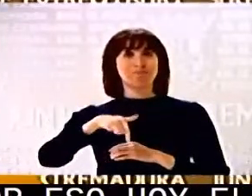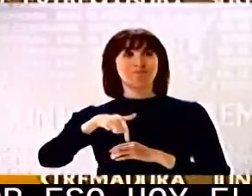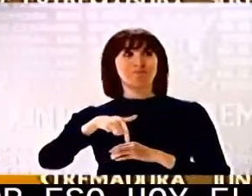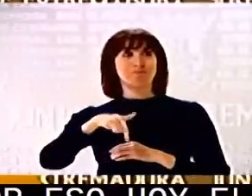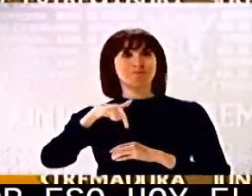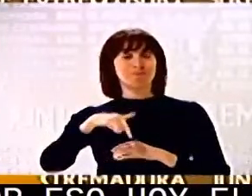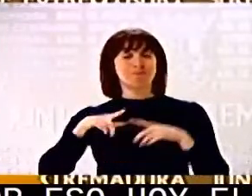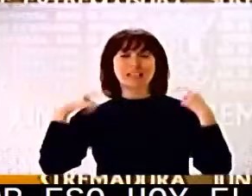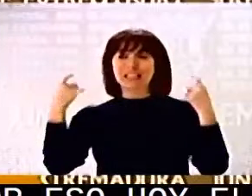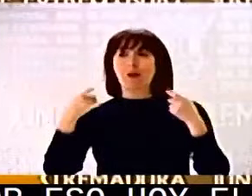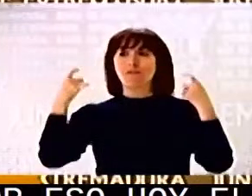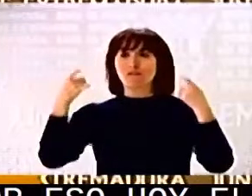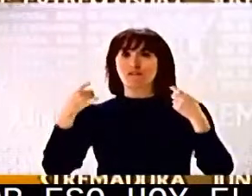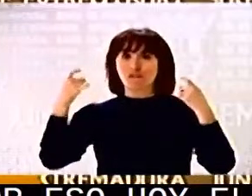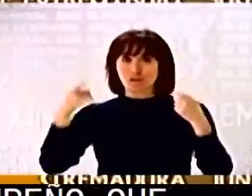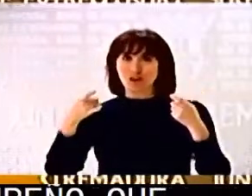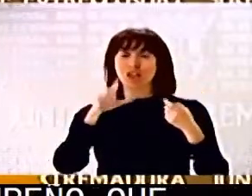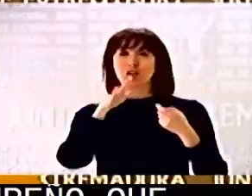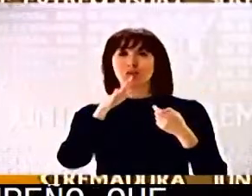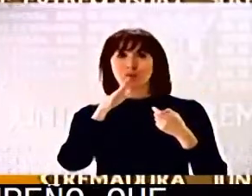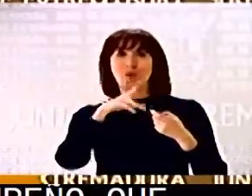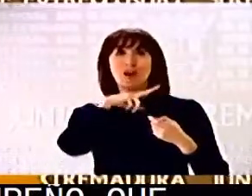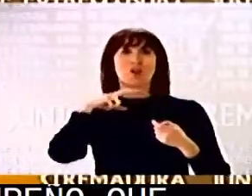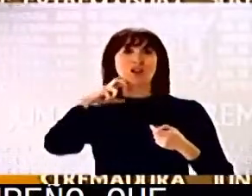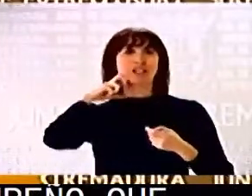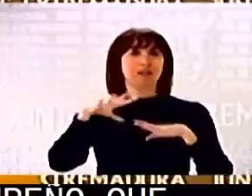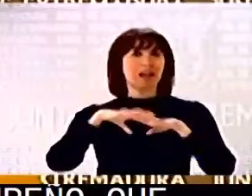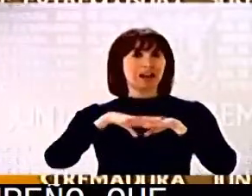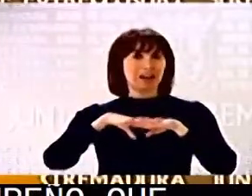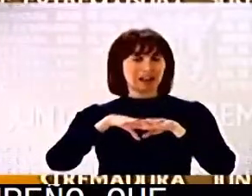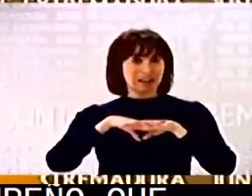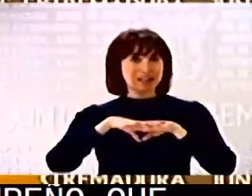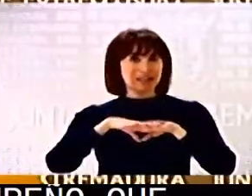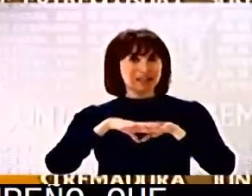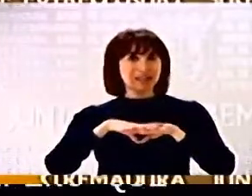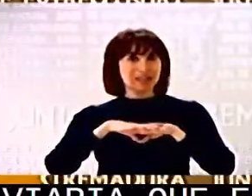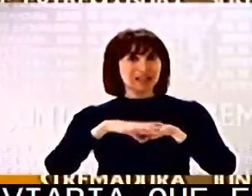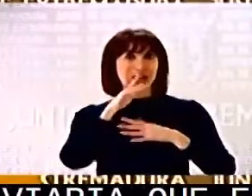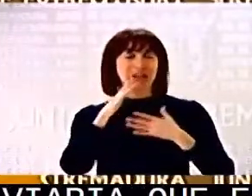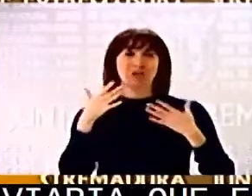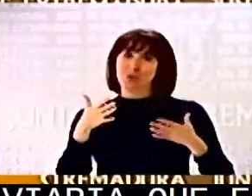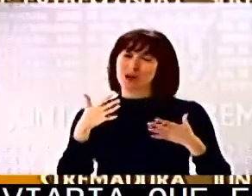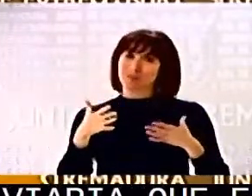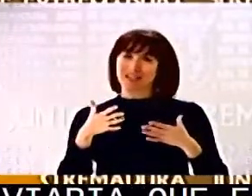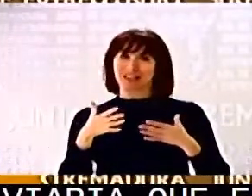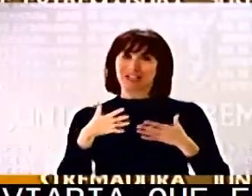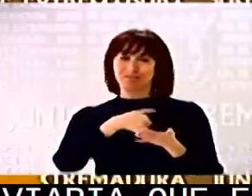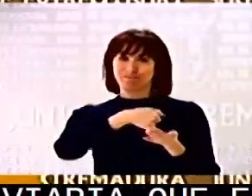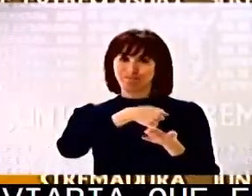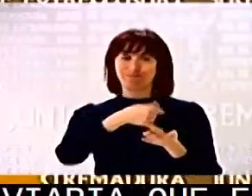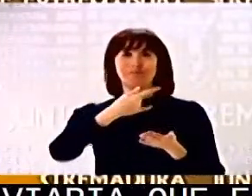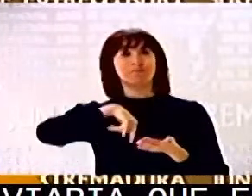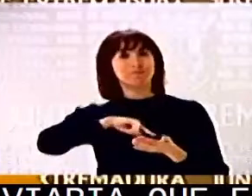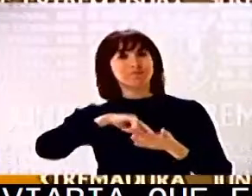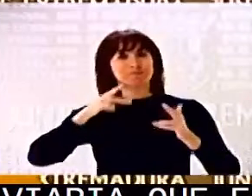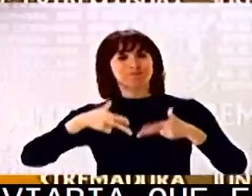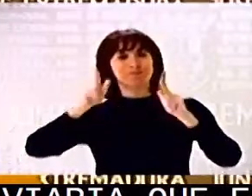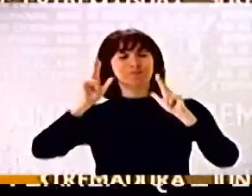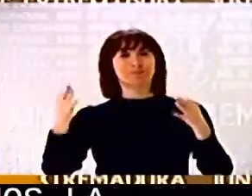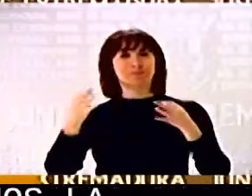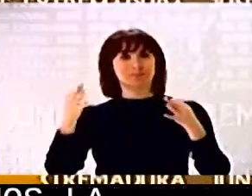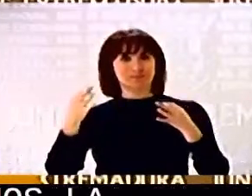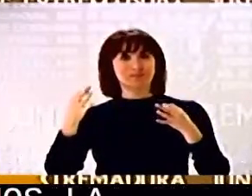este empeño que tenemos por la conservación de la red viaria, que en estos momentos es deficiente, autorizamos la